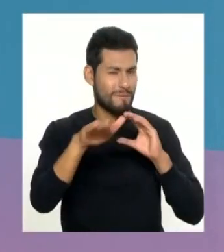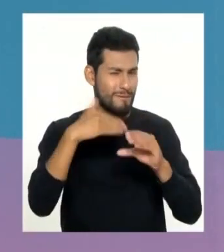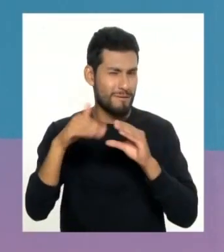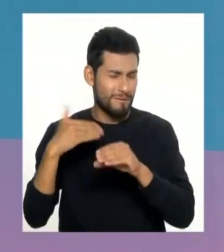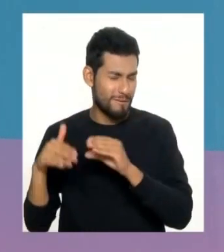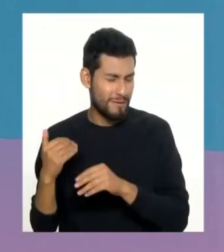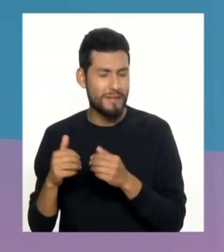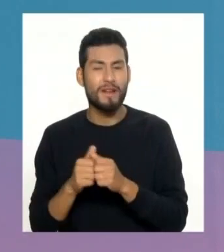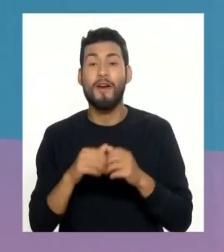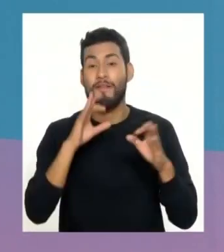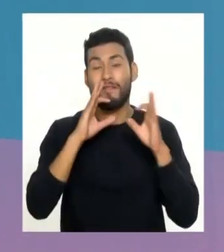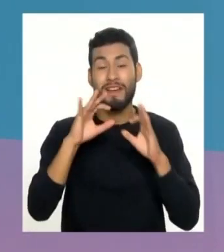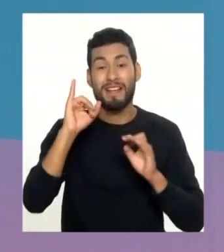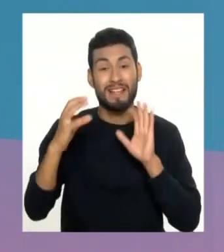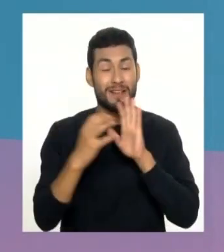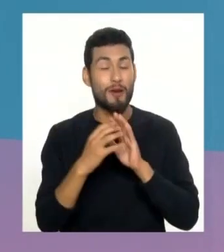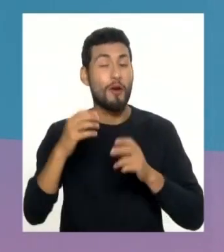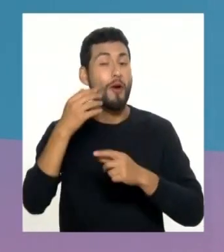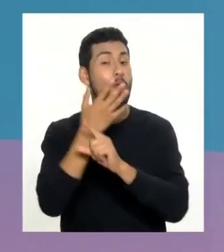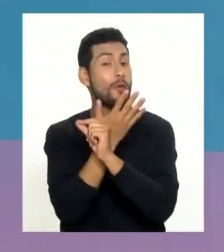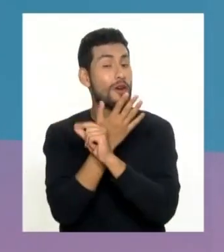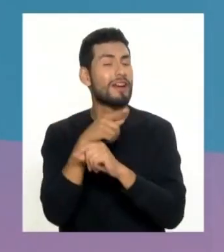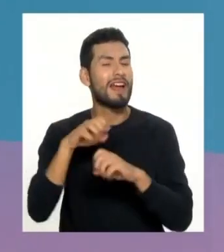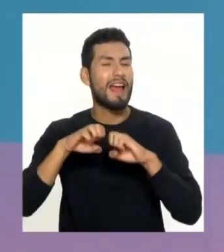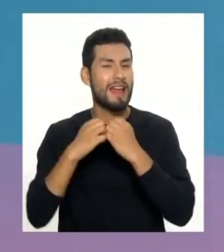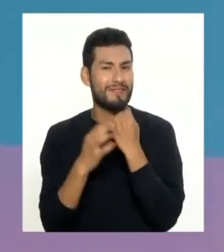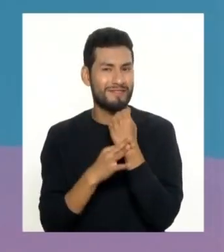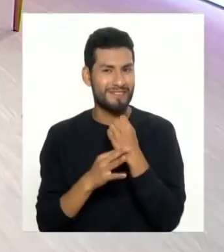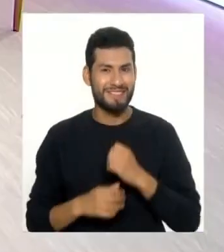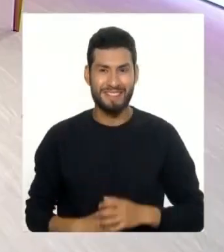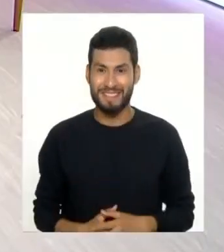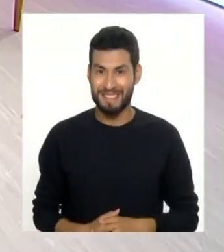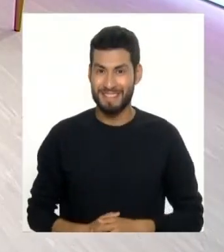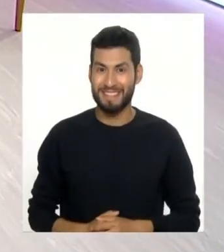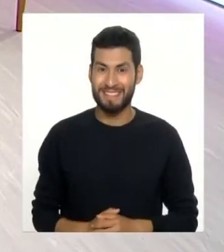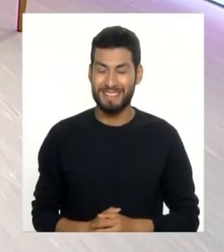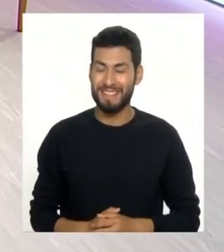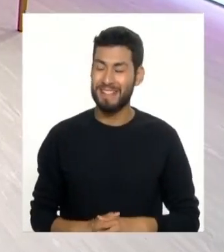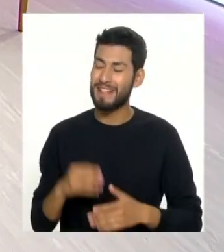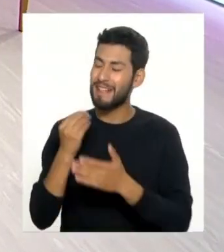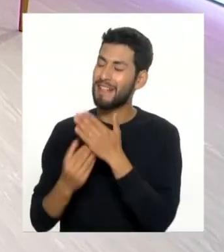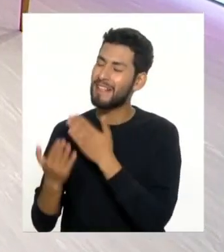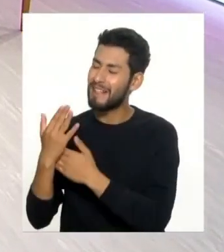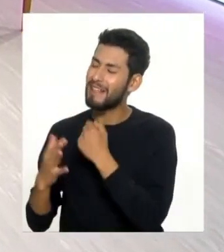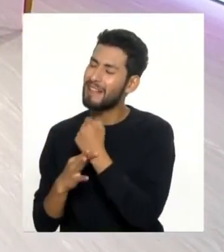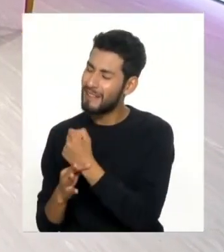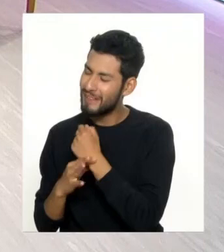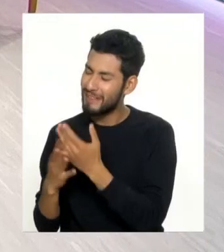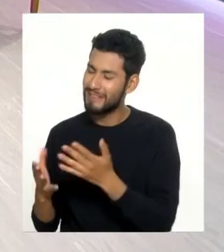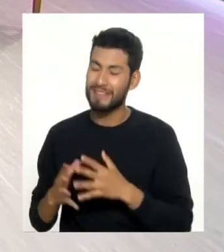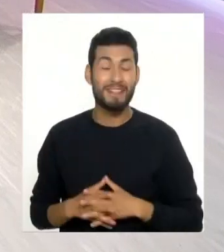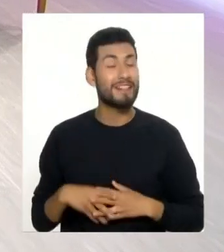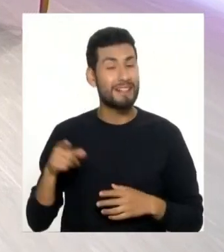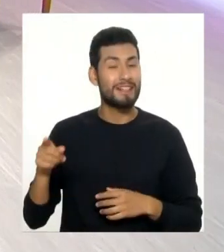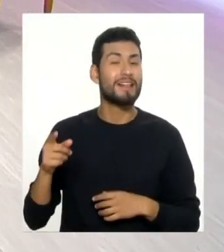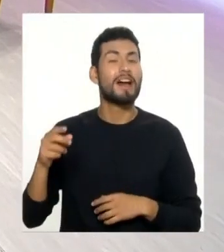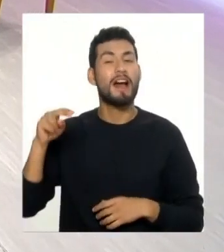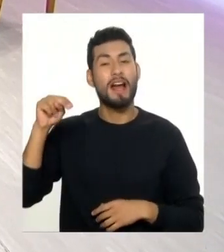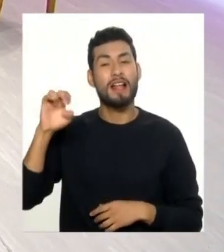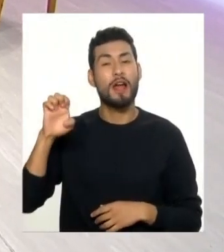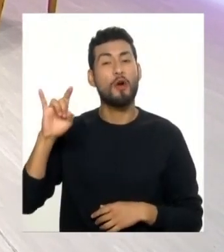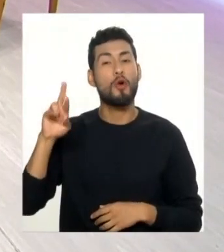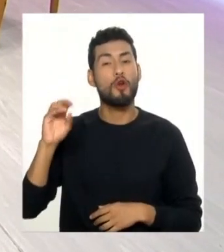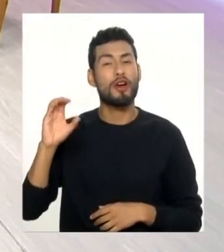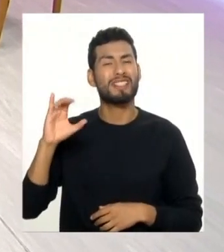redes sociales, Facebook, Instagram y Twitter de Cuerpo Médico. Buenos días, doctor. Doctor Nel Concha es un neurocirujano muy reputado